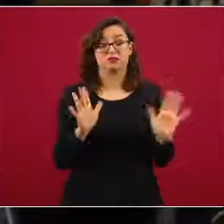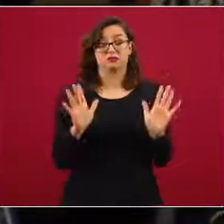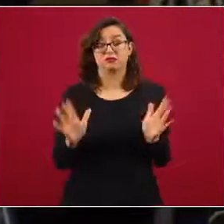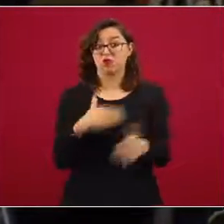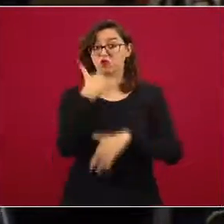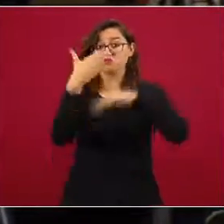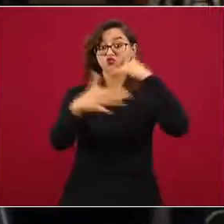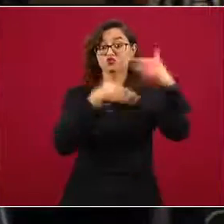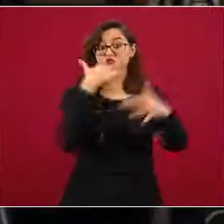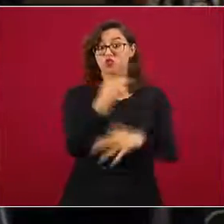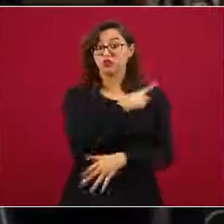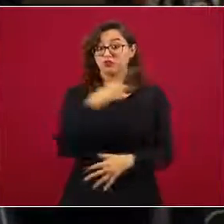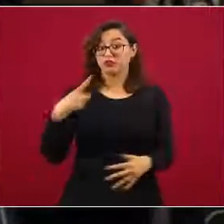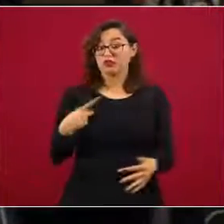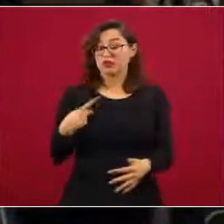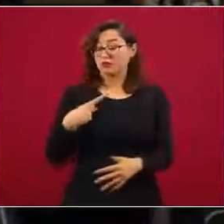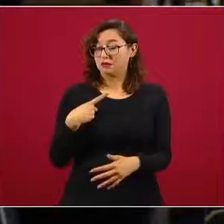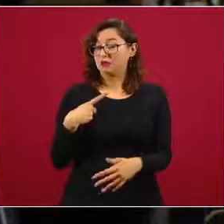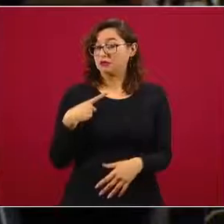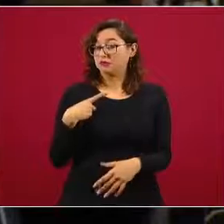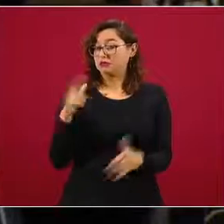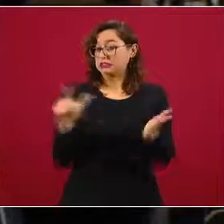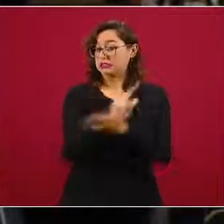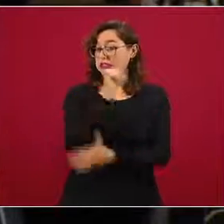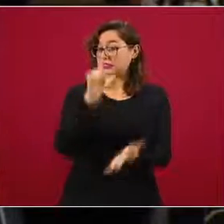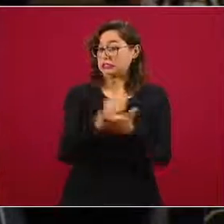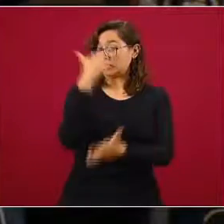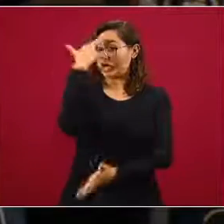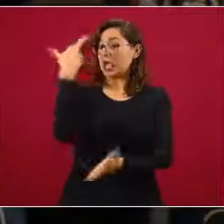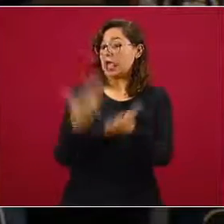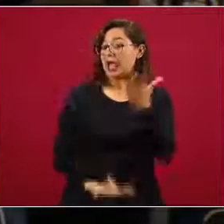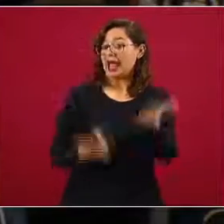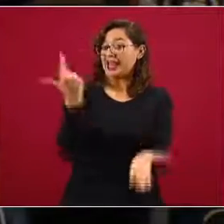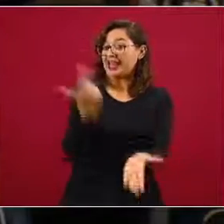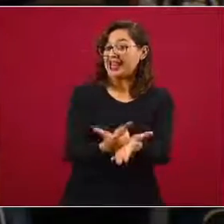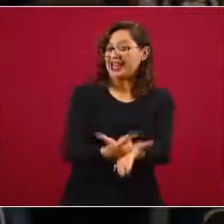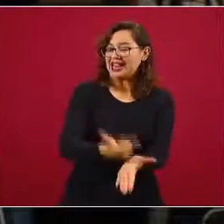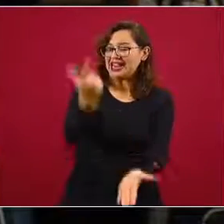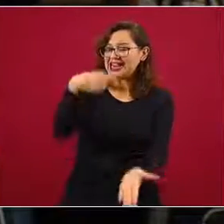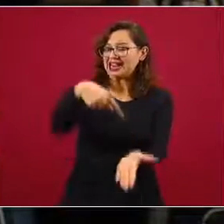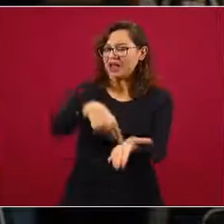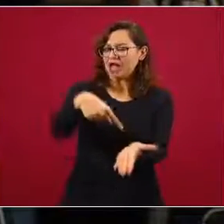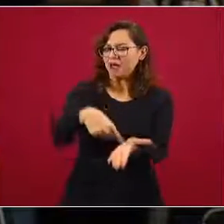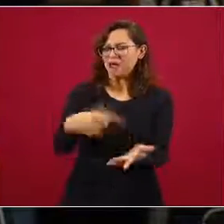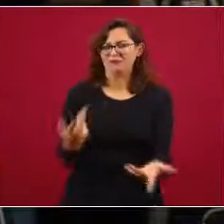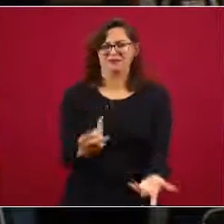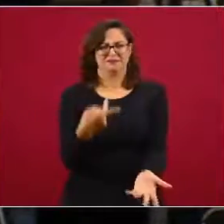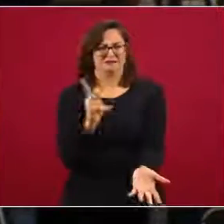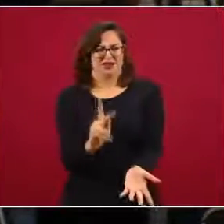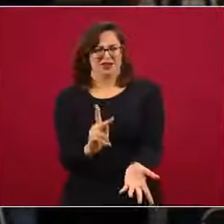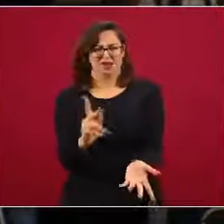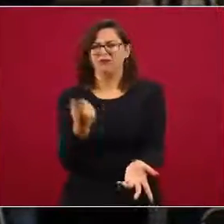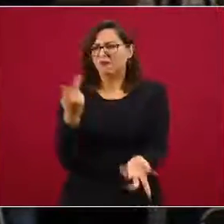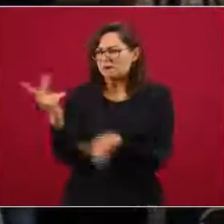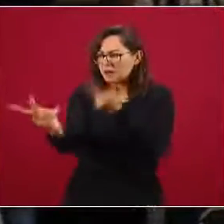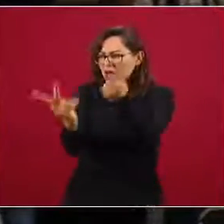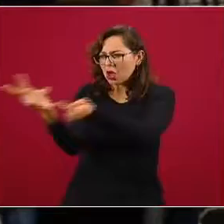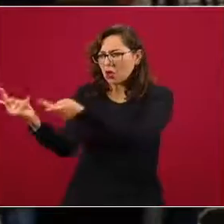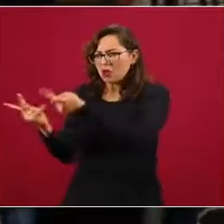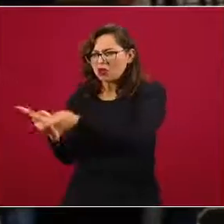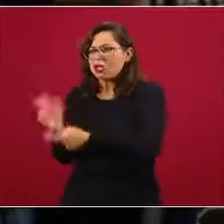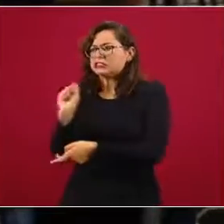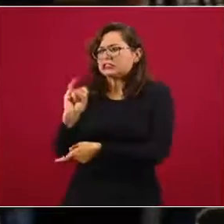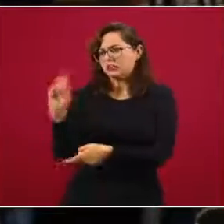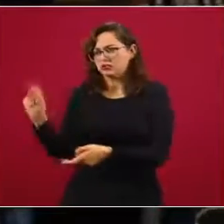delito grave. Entonces, ¿valdría una consulta? Porque, o sea, la ley no podría estar sujeta a una consulta en caso de lo que